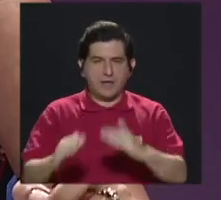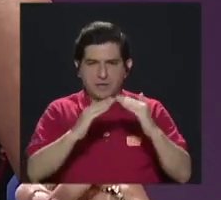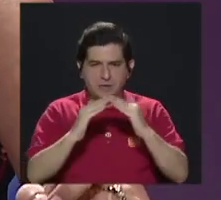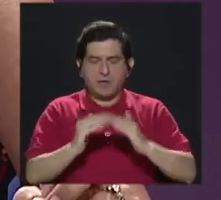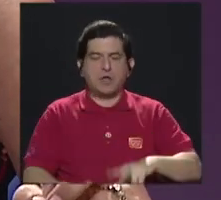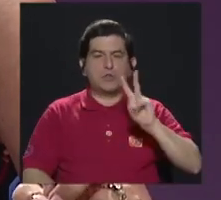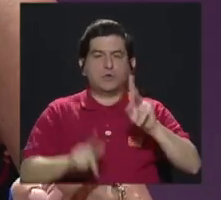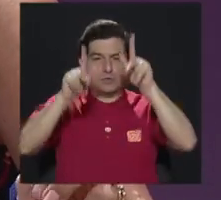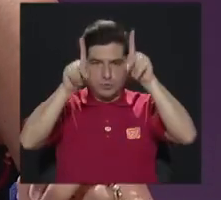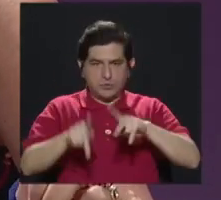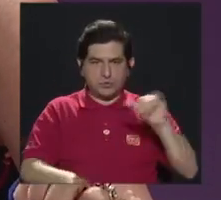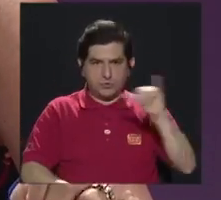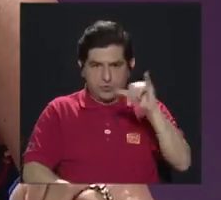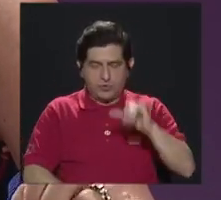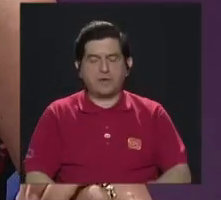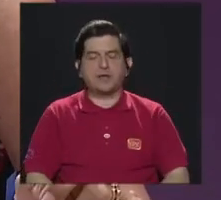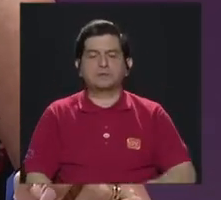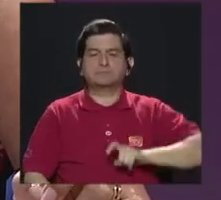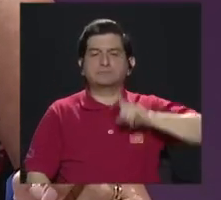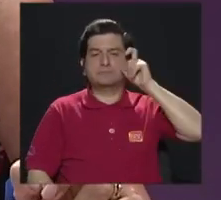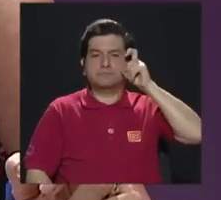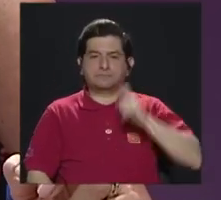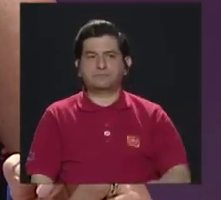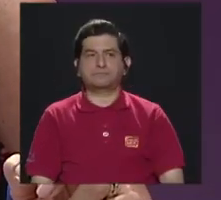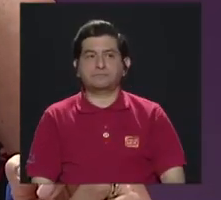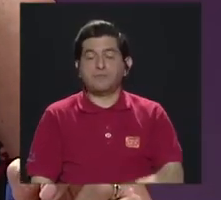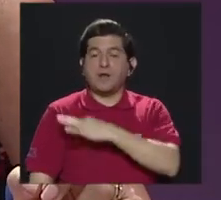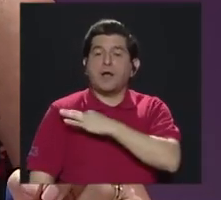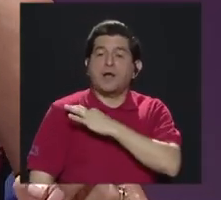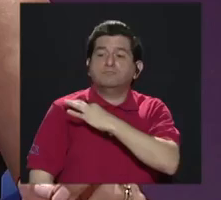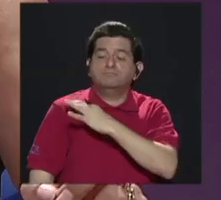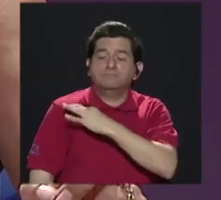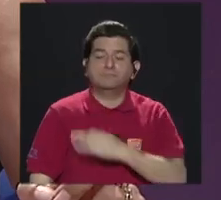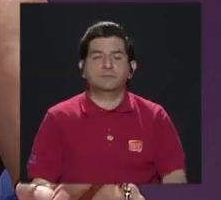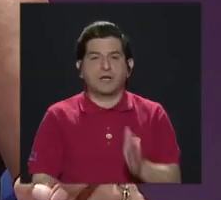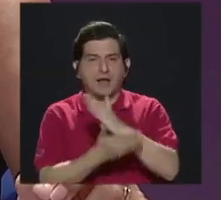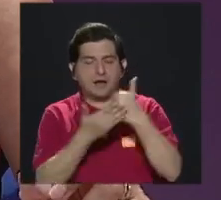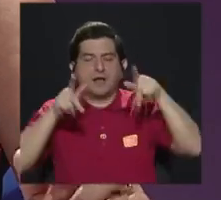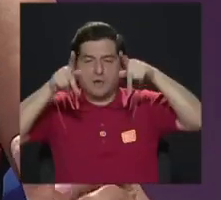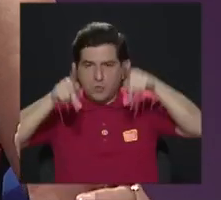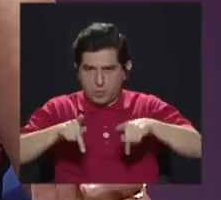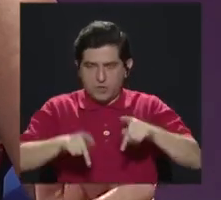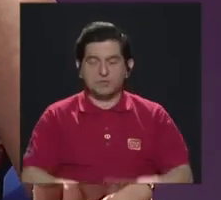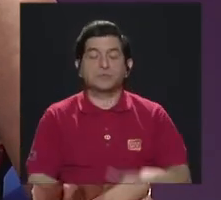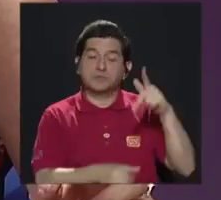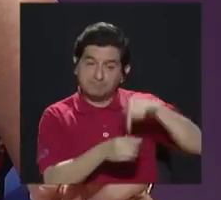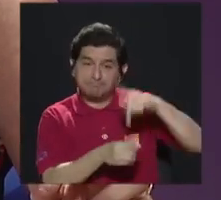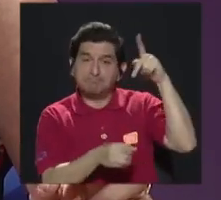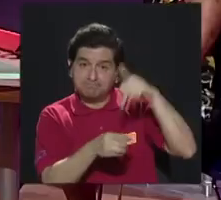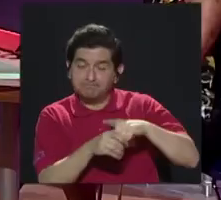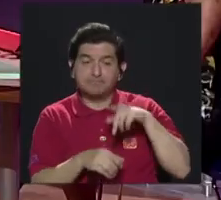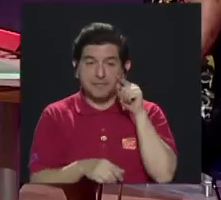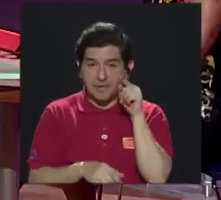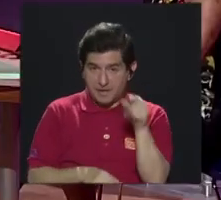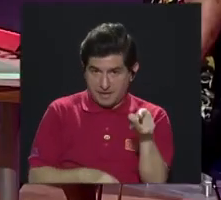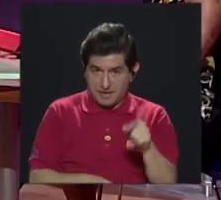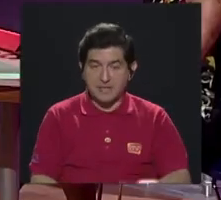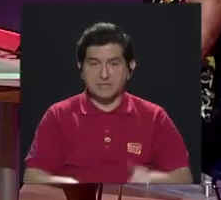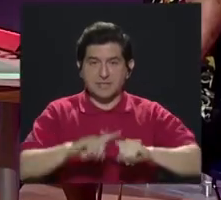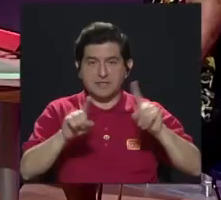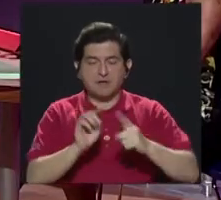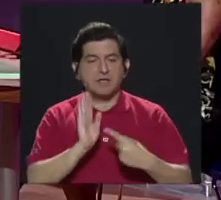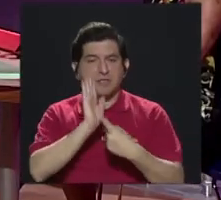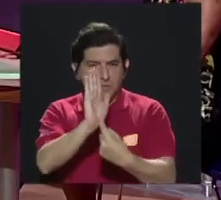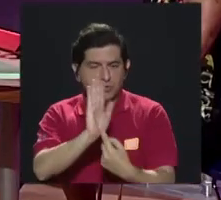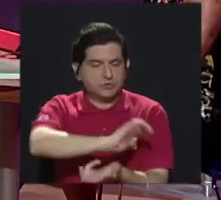dos personas del mismo sexo. Hemos invitado a algunas de las personas protagonistas de estas señales